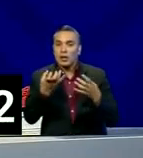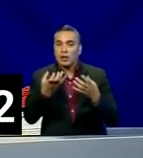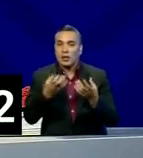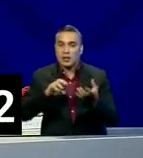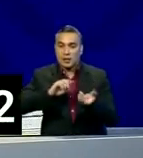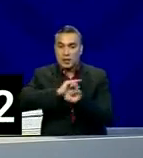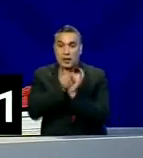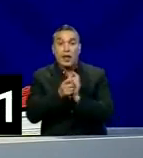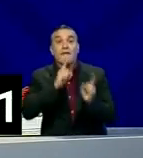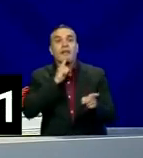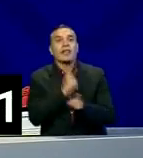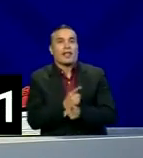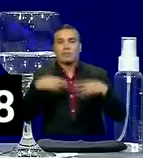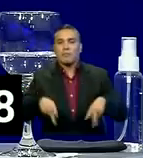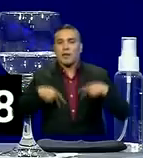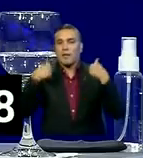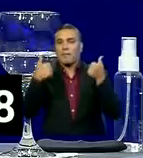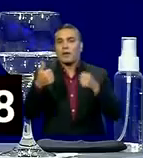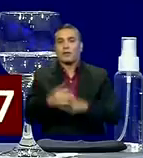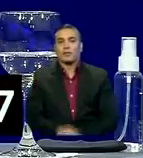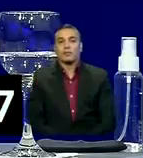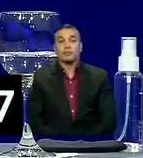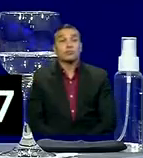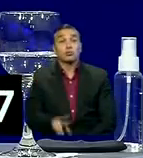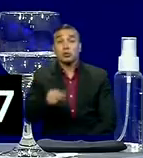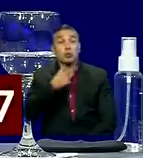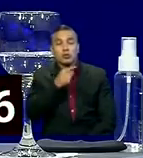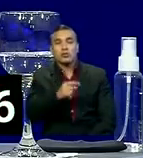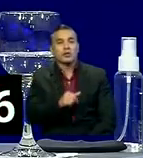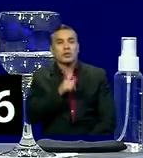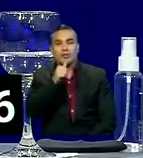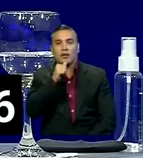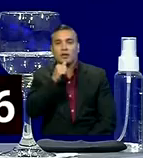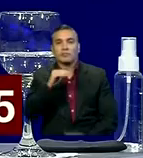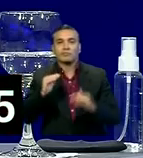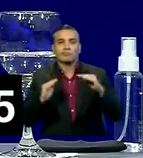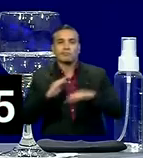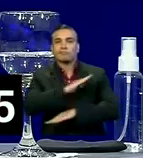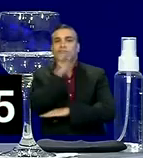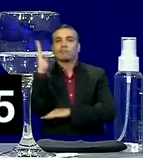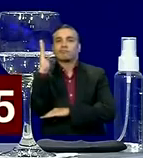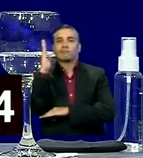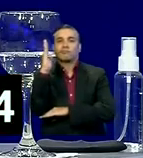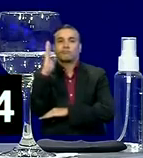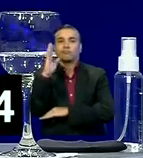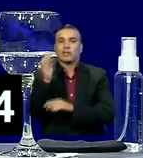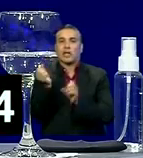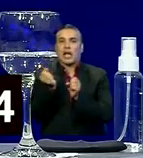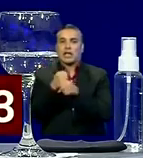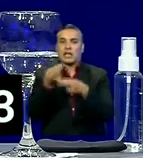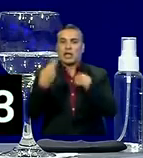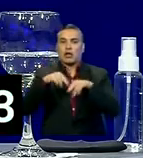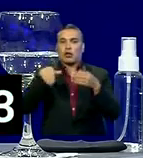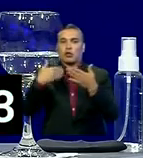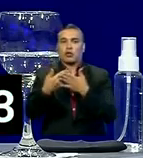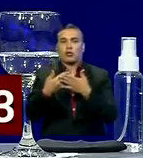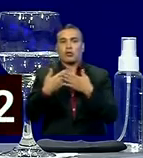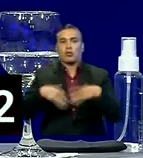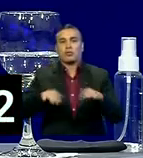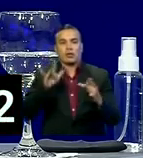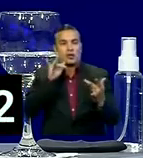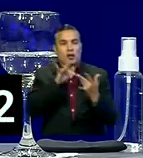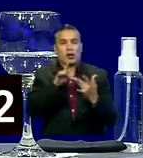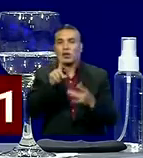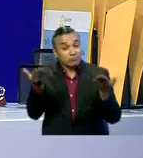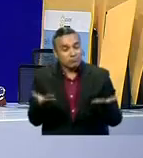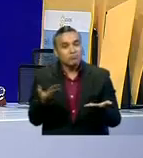la realidad. El antivalor, la falta de ética, eso de querer hacer negocio de todo lo que topan, eso no me